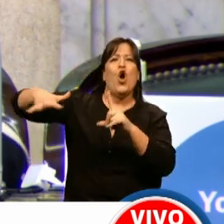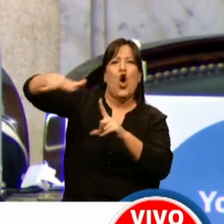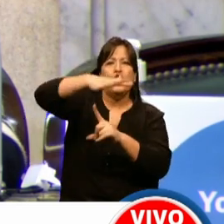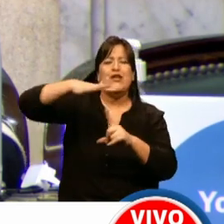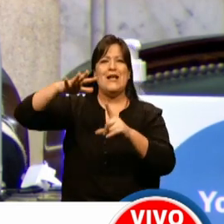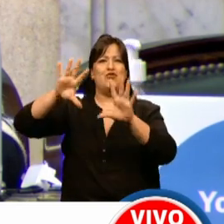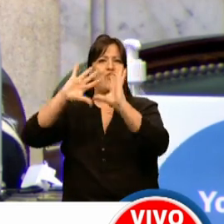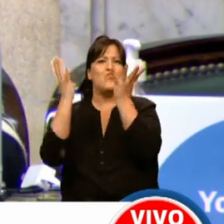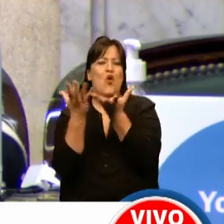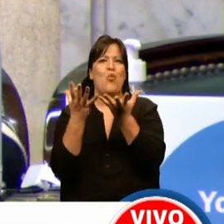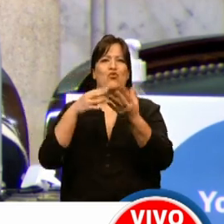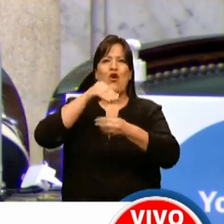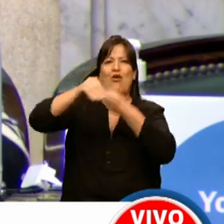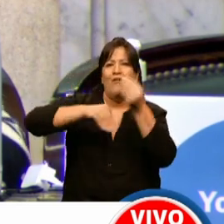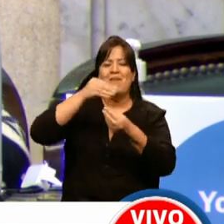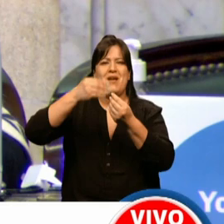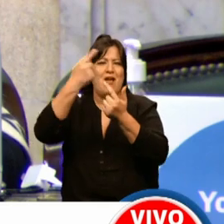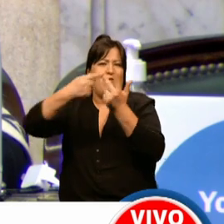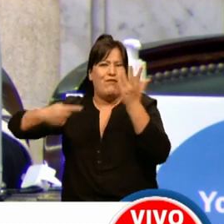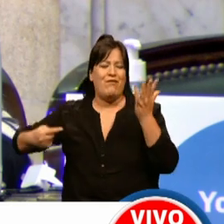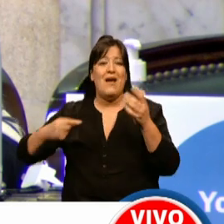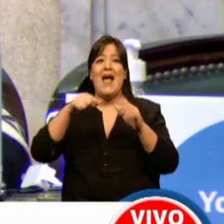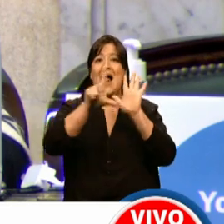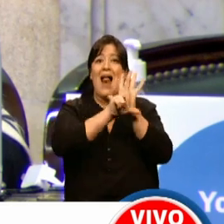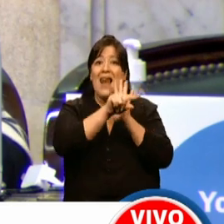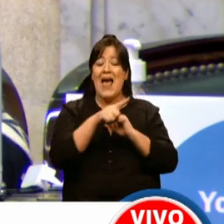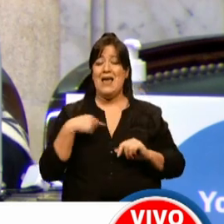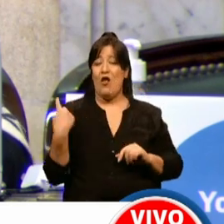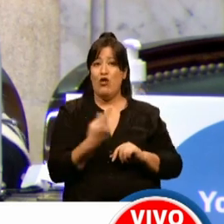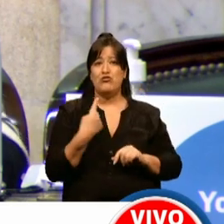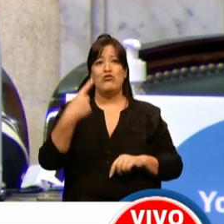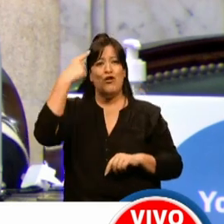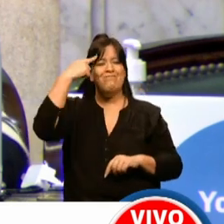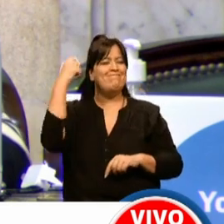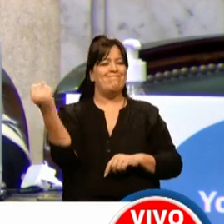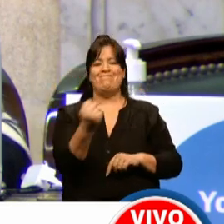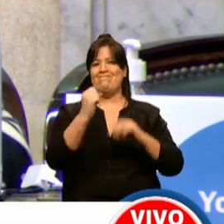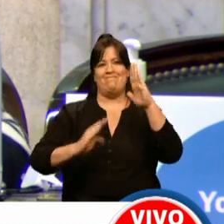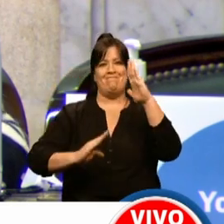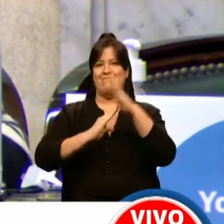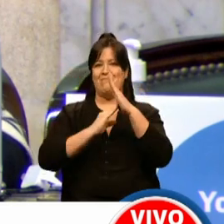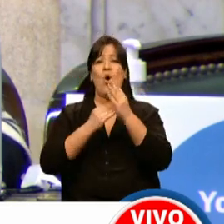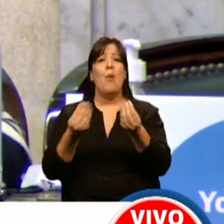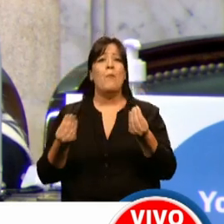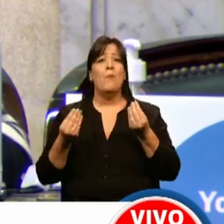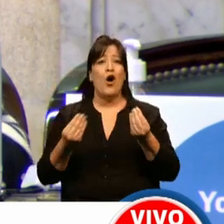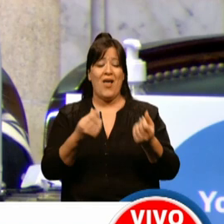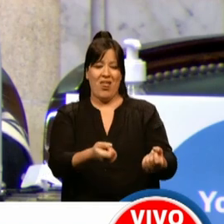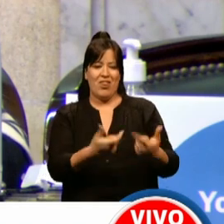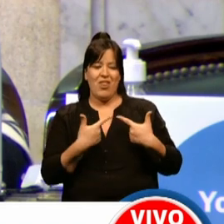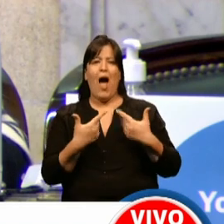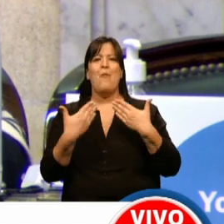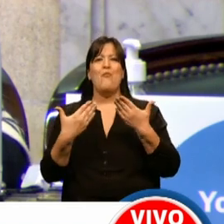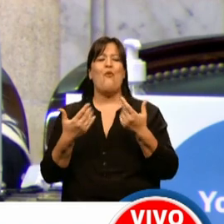y un contexto social y colectivo esta ley para nosotros es clave es clave porque nos permite reivindicar